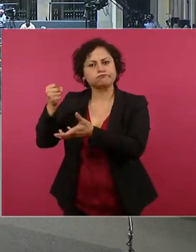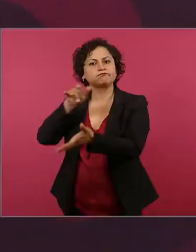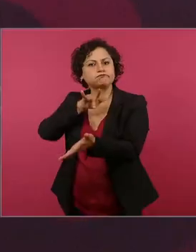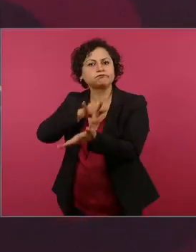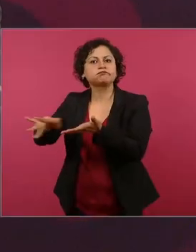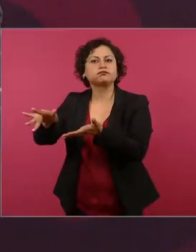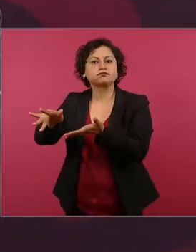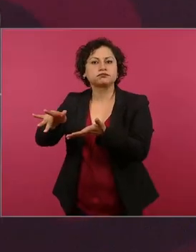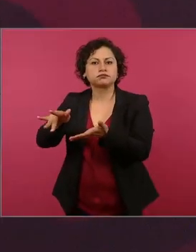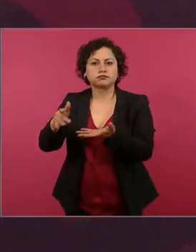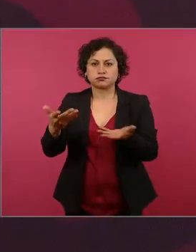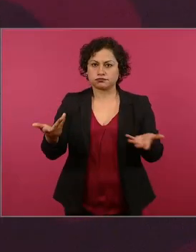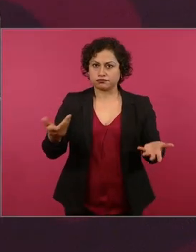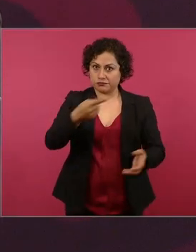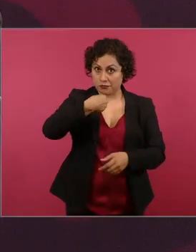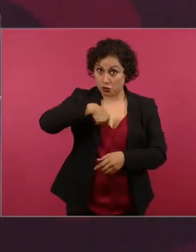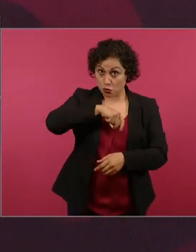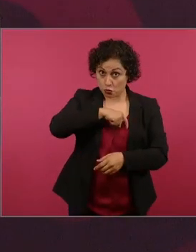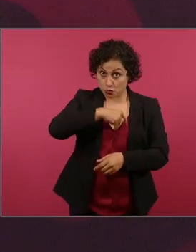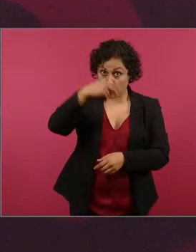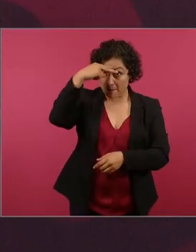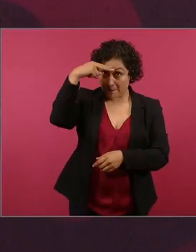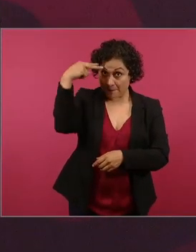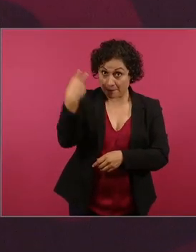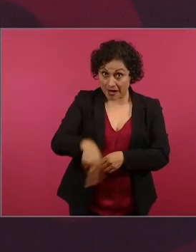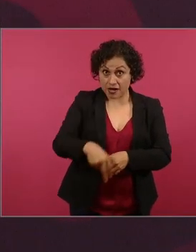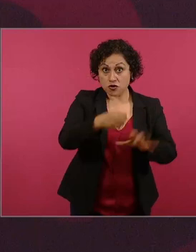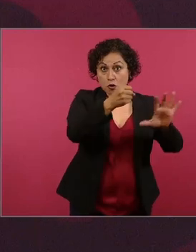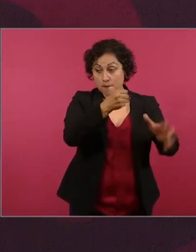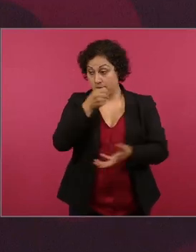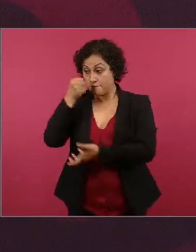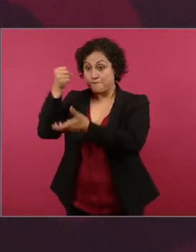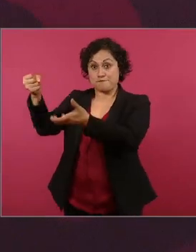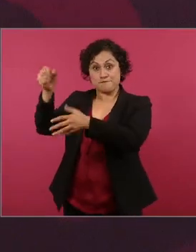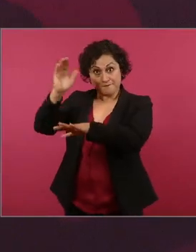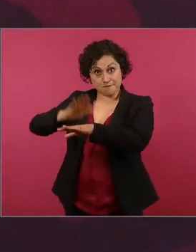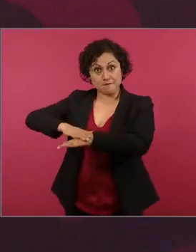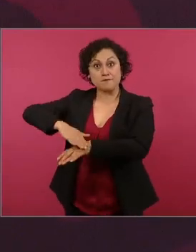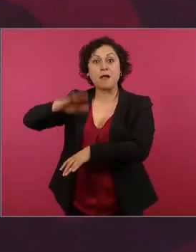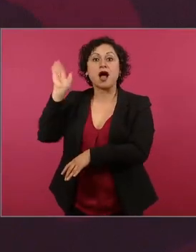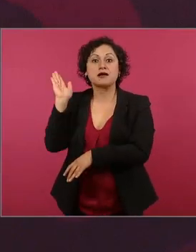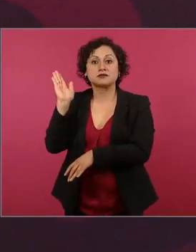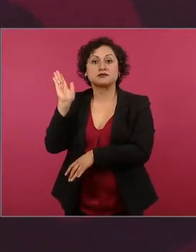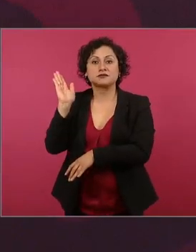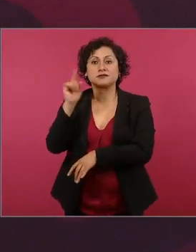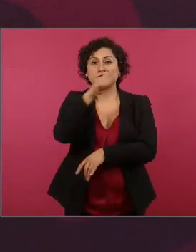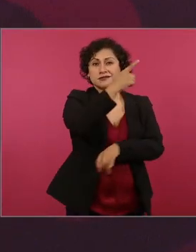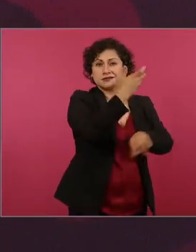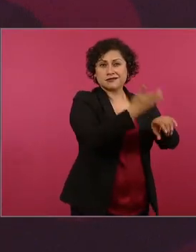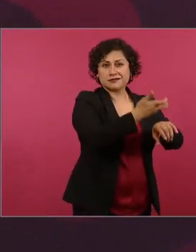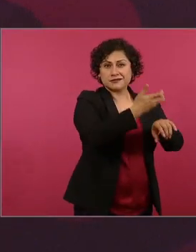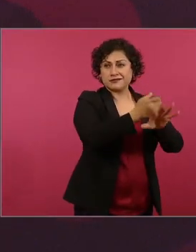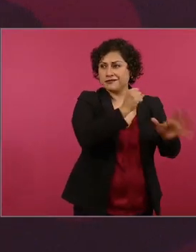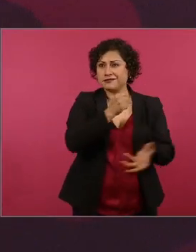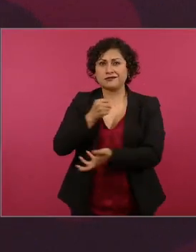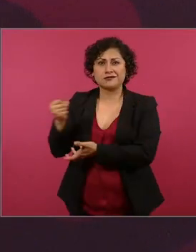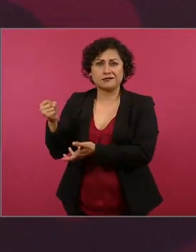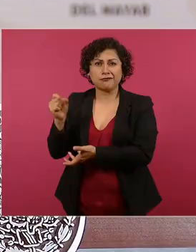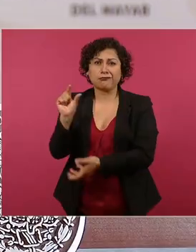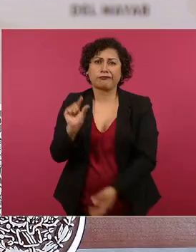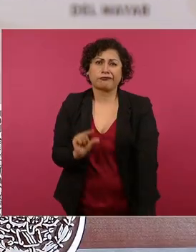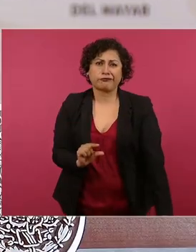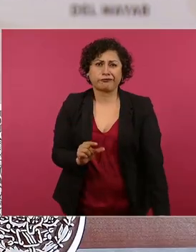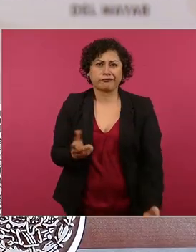Aportamos más nosotros a esos países que lo que aporta Estados Unidos.